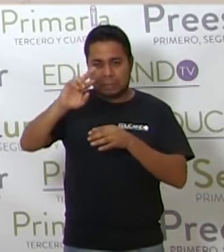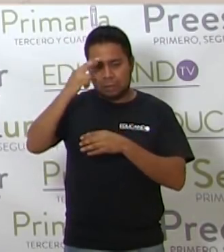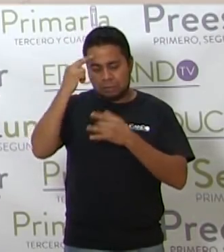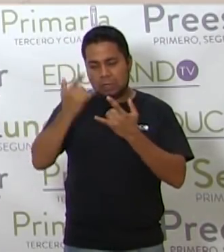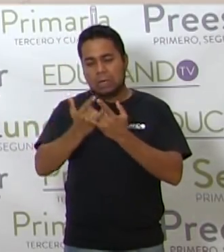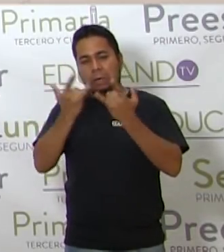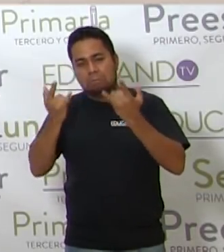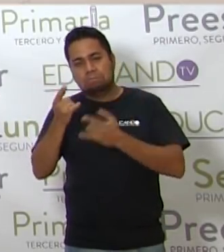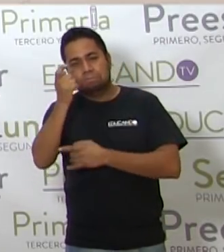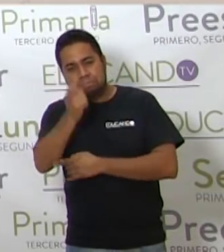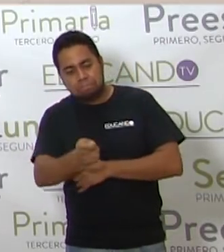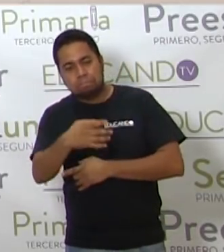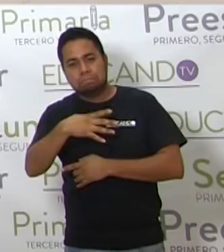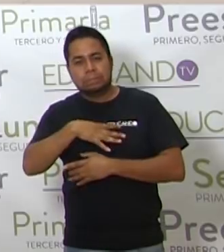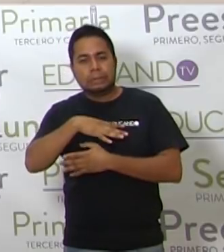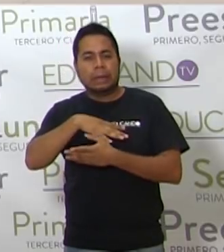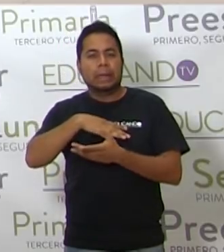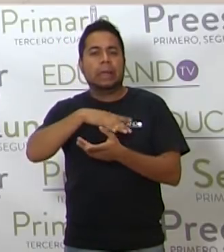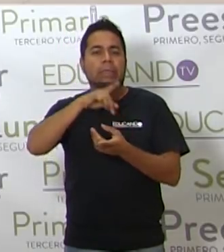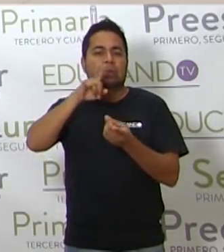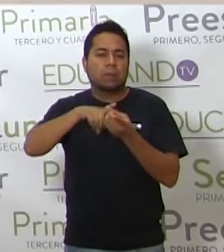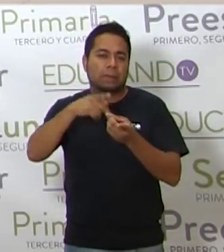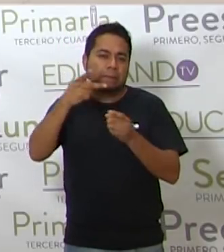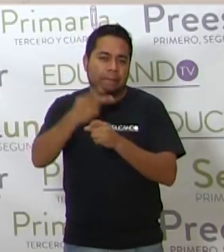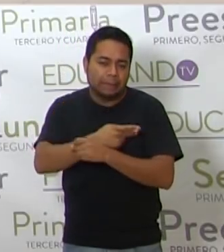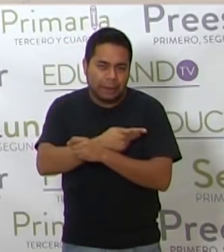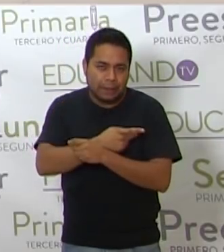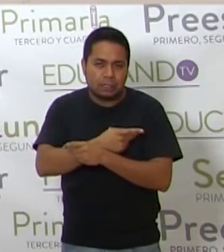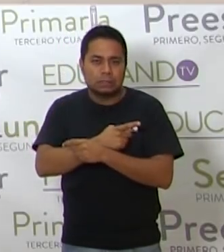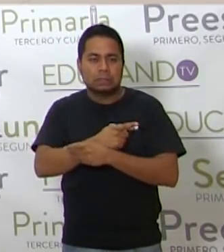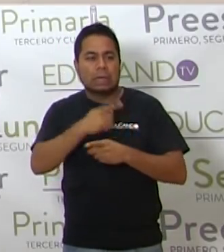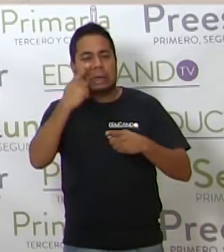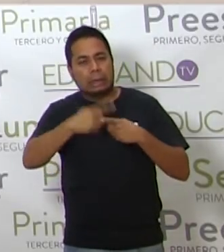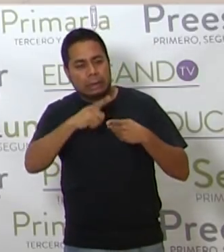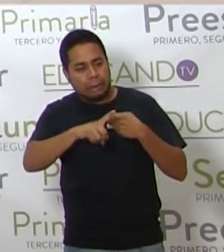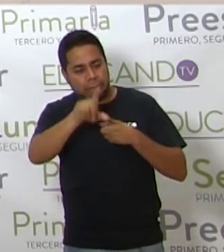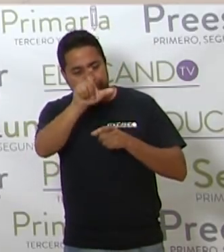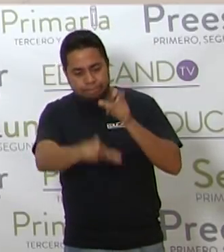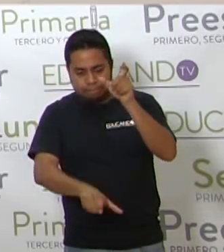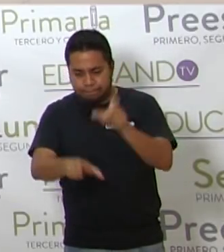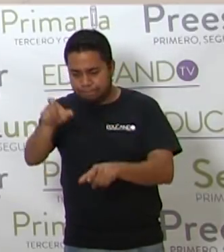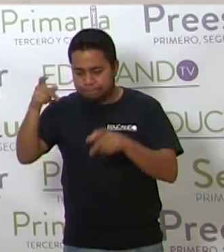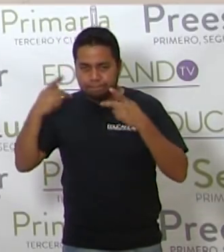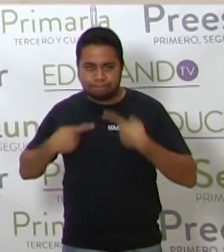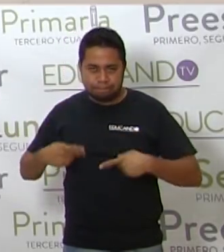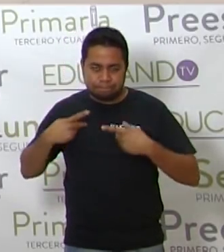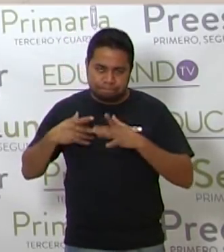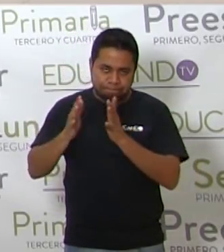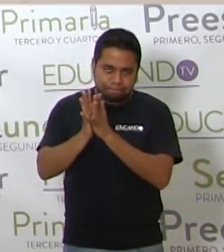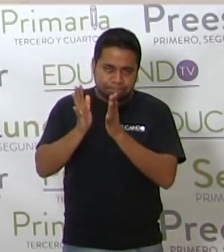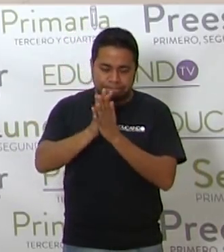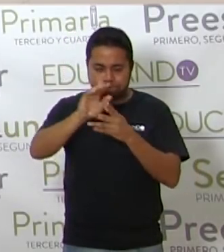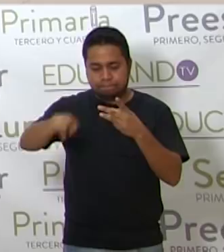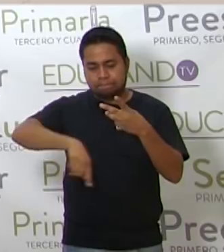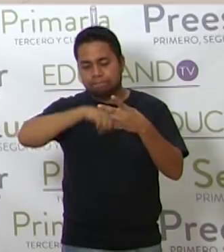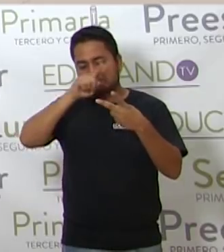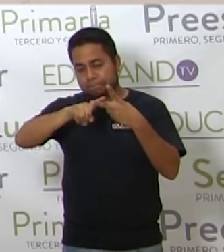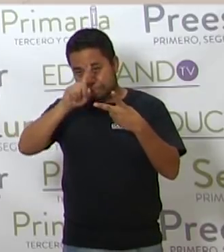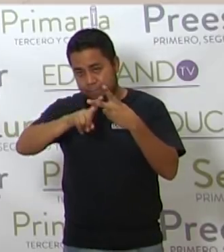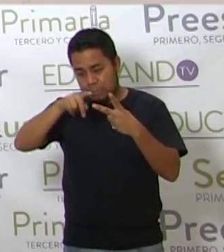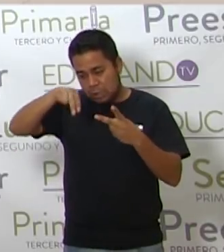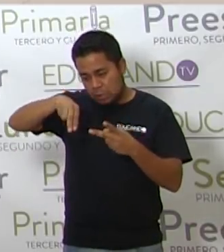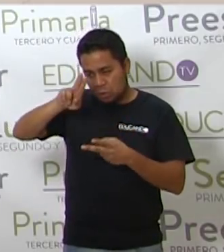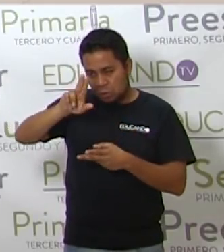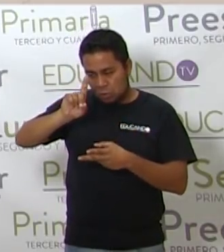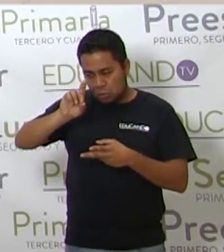van a presentar dónde se desarrolla la historia, qué personajes van a intervenir, y en el nudo, la